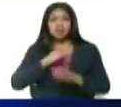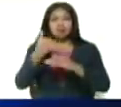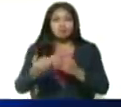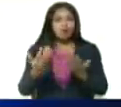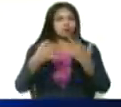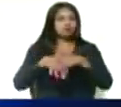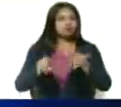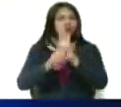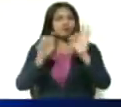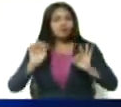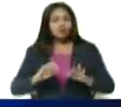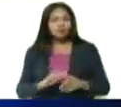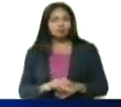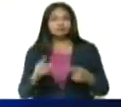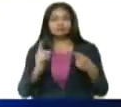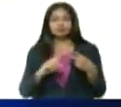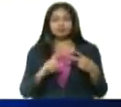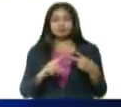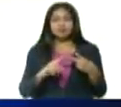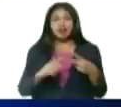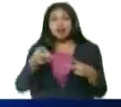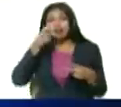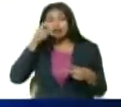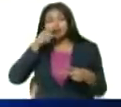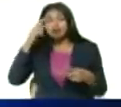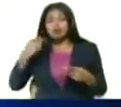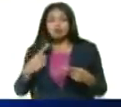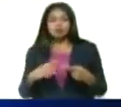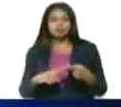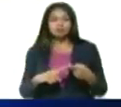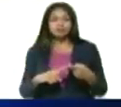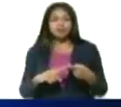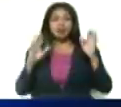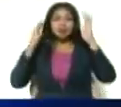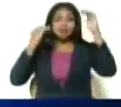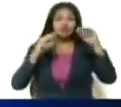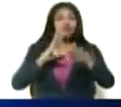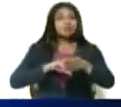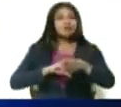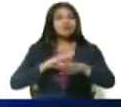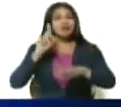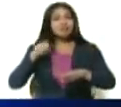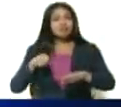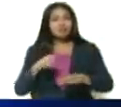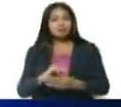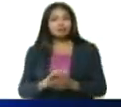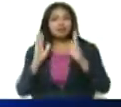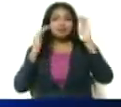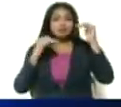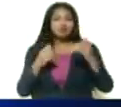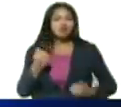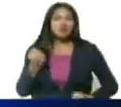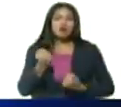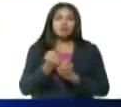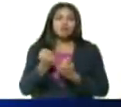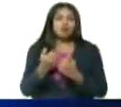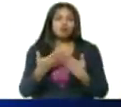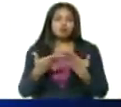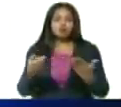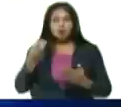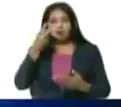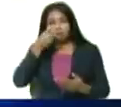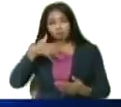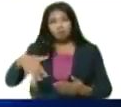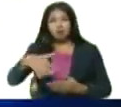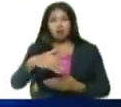integral. Por una parte, la seguridad, y por otra parte, la atención médica y la atención solidaria y calurosa al pueblo de